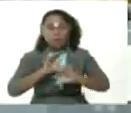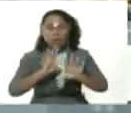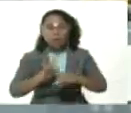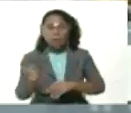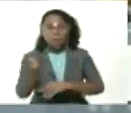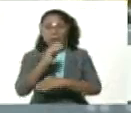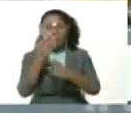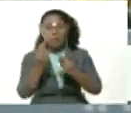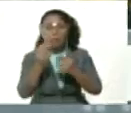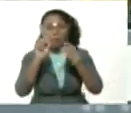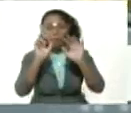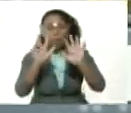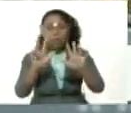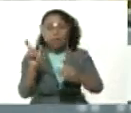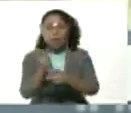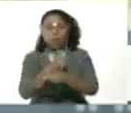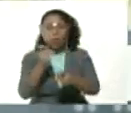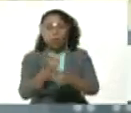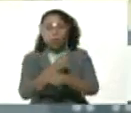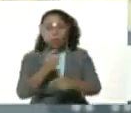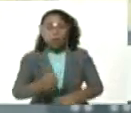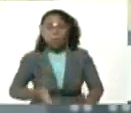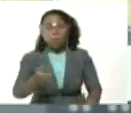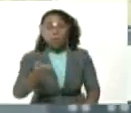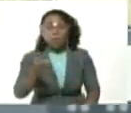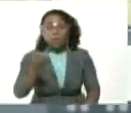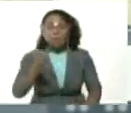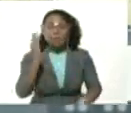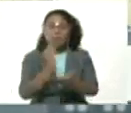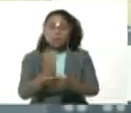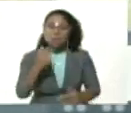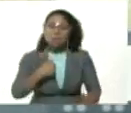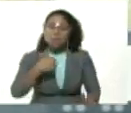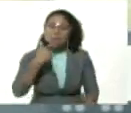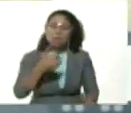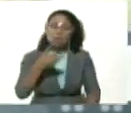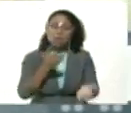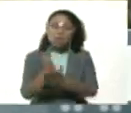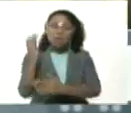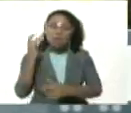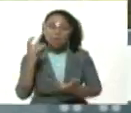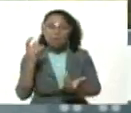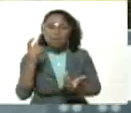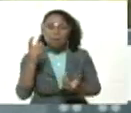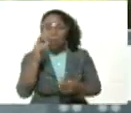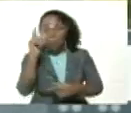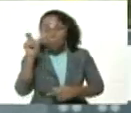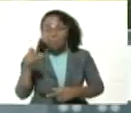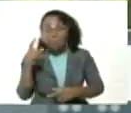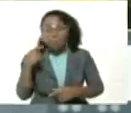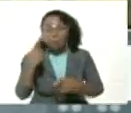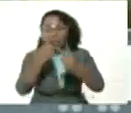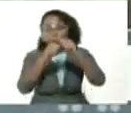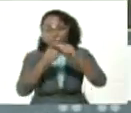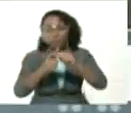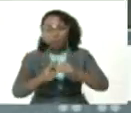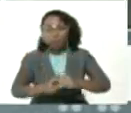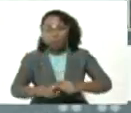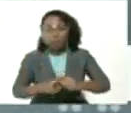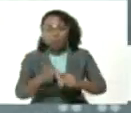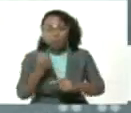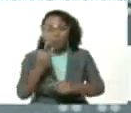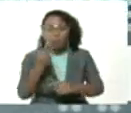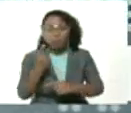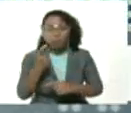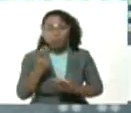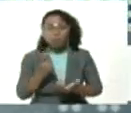número 8, agosto. Muy importante. Siempre digo, la artillería, en lo cuantitativo tenemos que